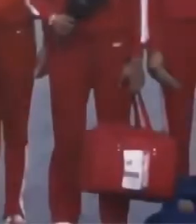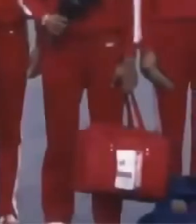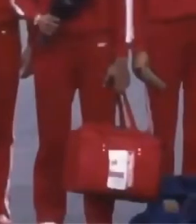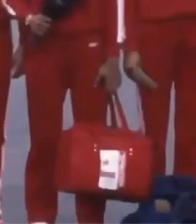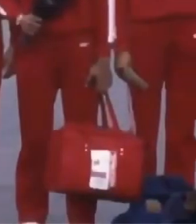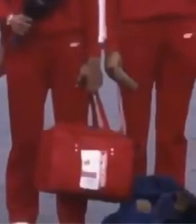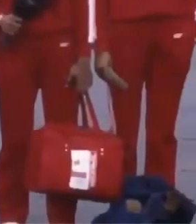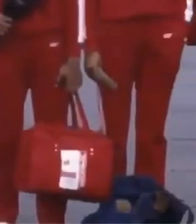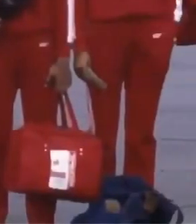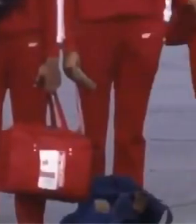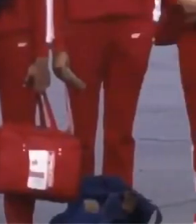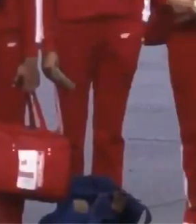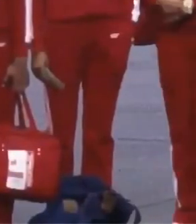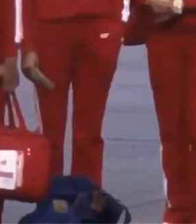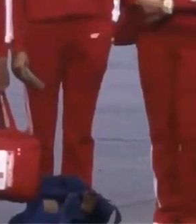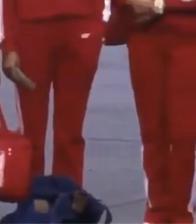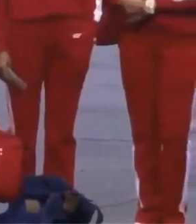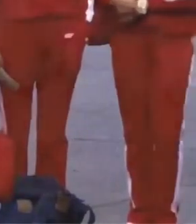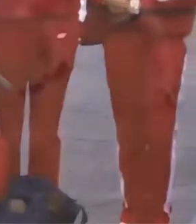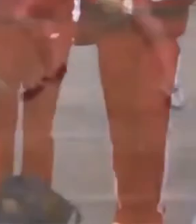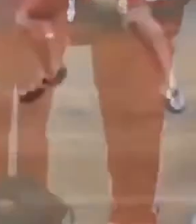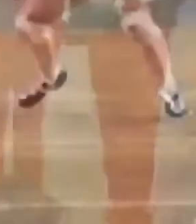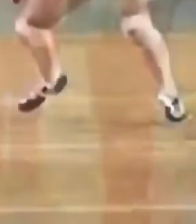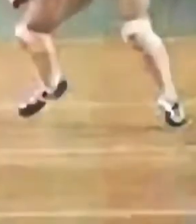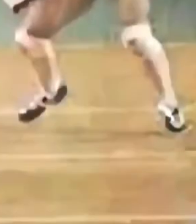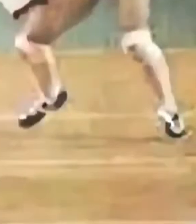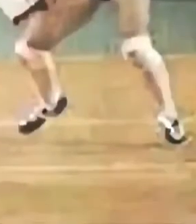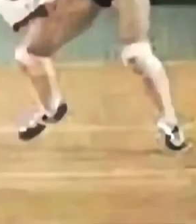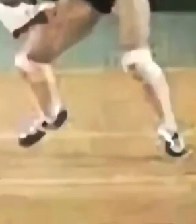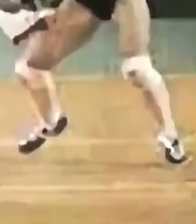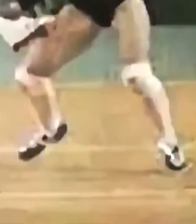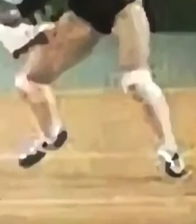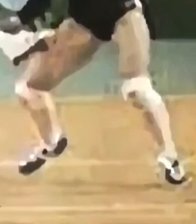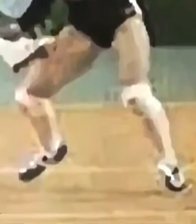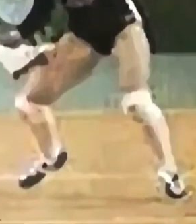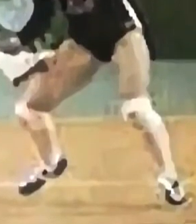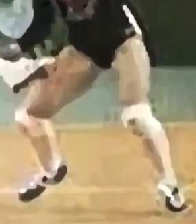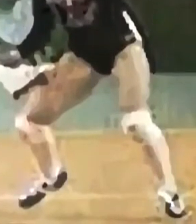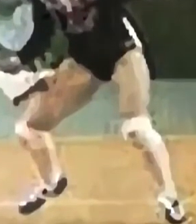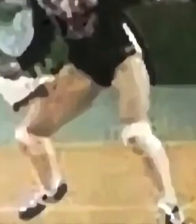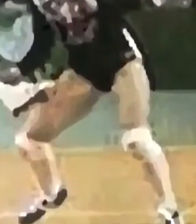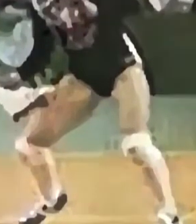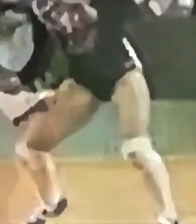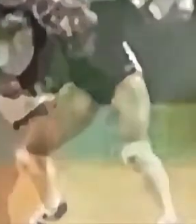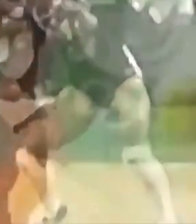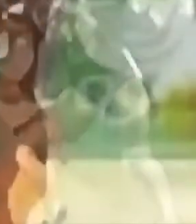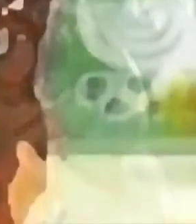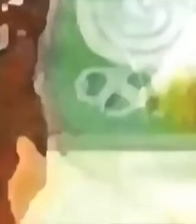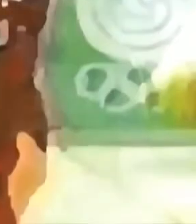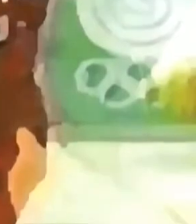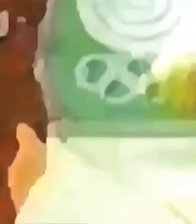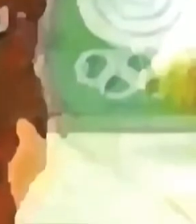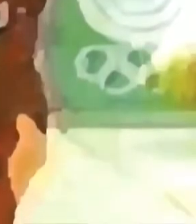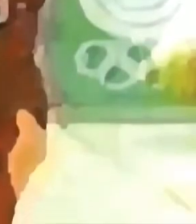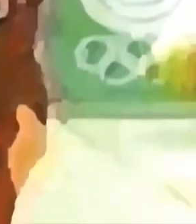Uno de los momentos más inolvidables de nuestra historia deportiva es el partido que el equipo de vóley peruano